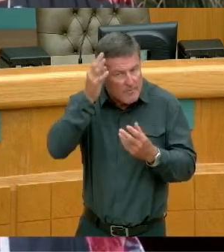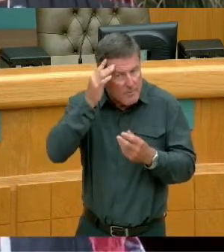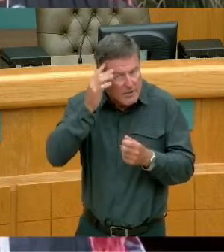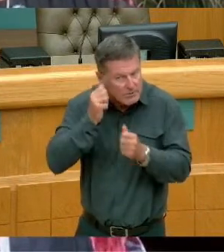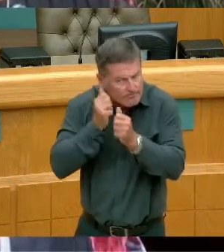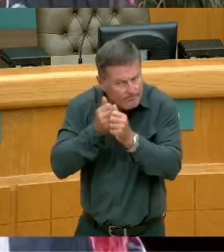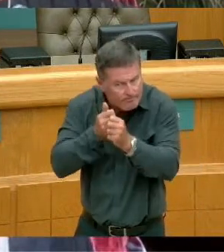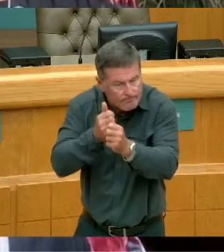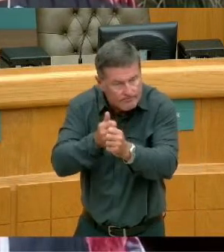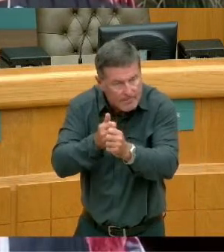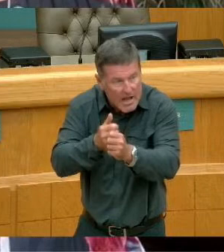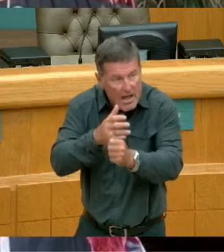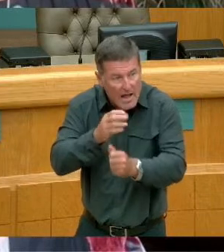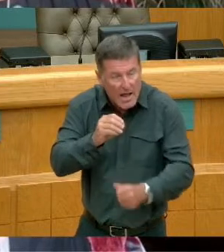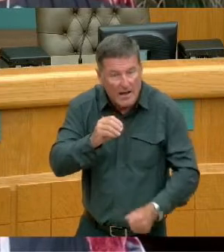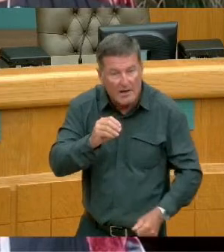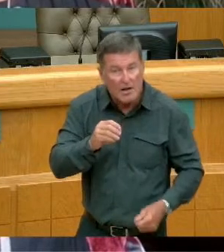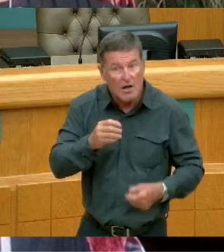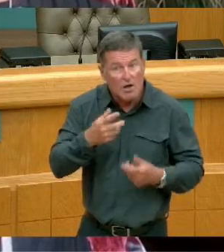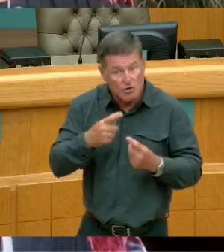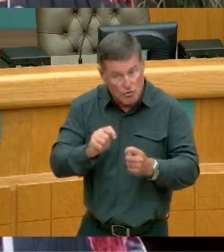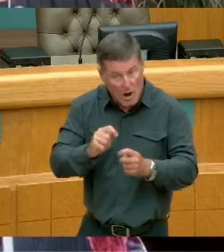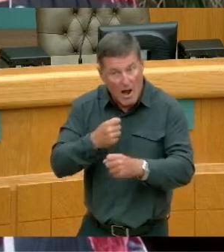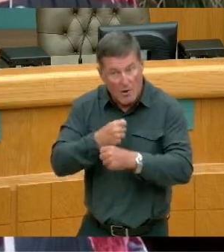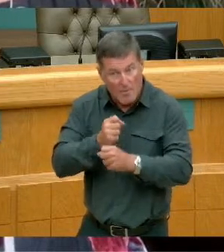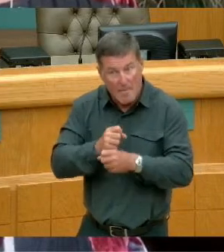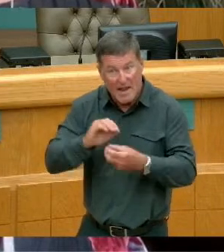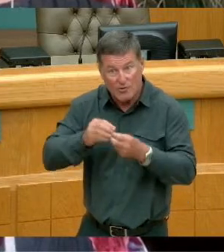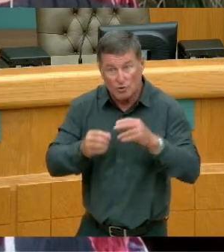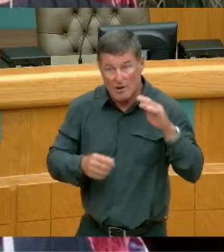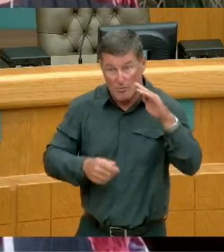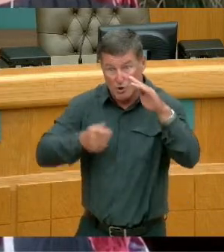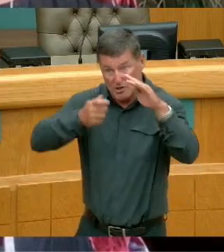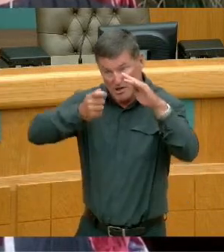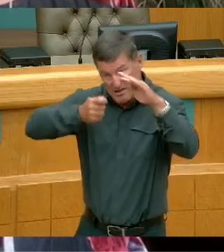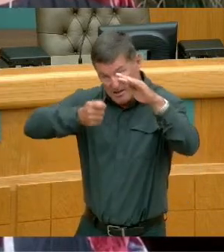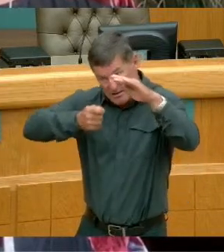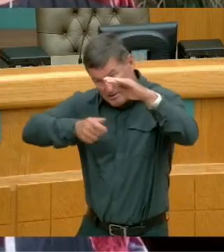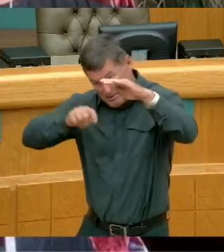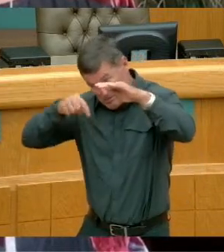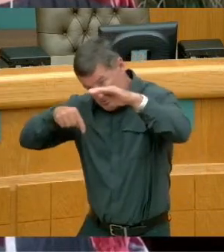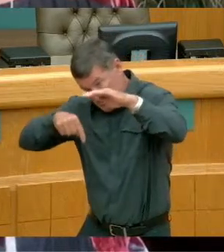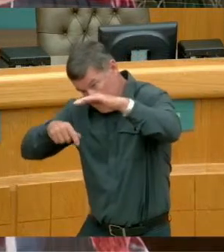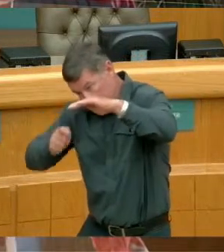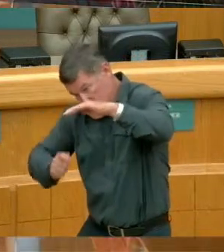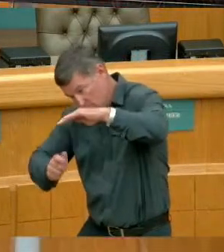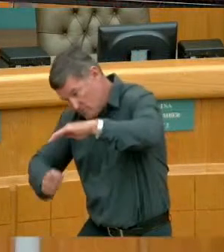part to keep these numbers going down and not going up. Thank you.